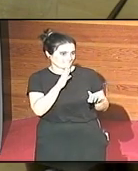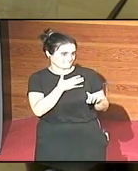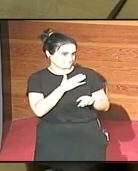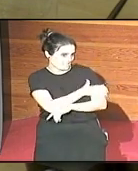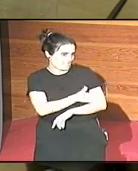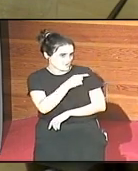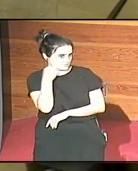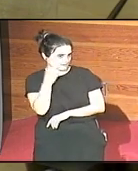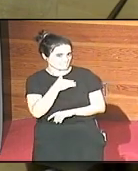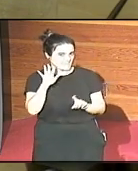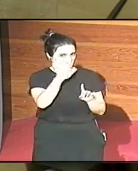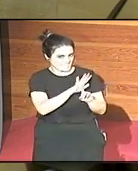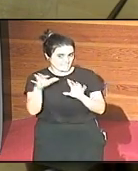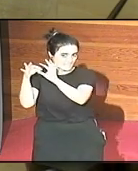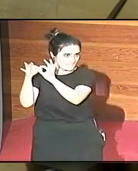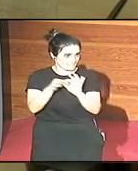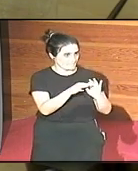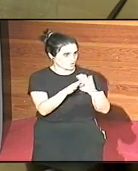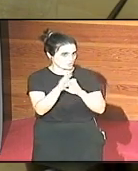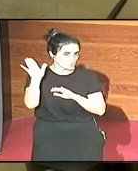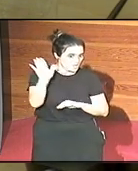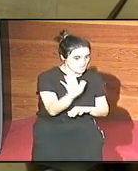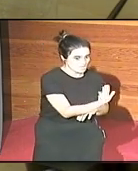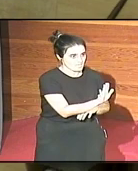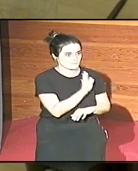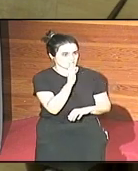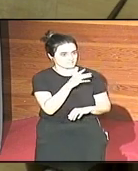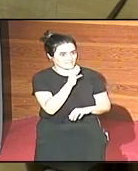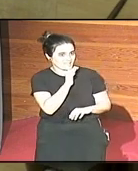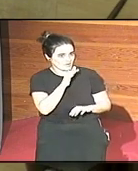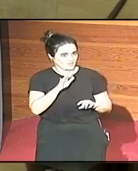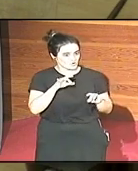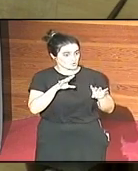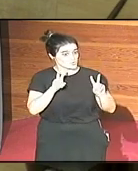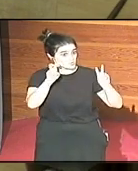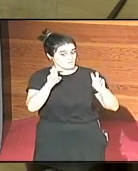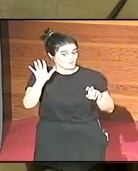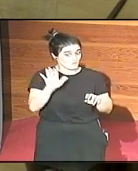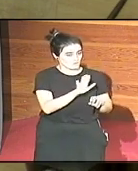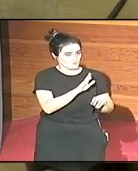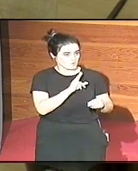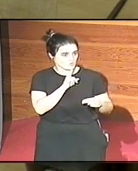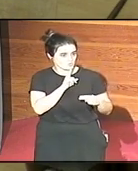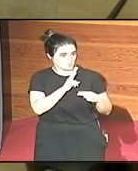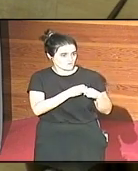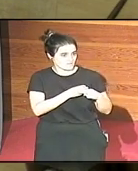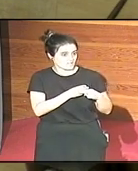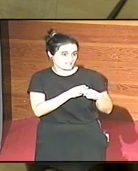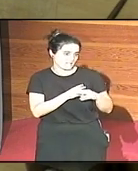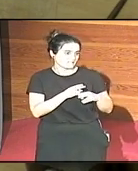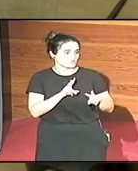que es lo que toda esta nueva geografía se llamaría Nova Rusia, Nueva